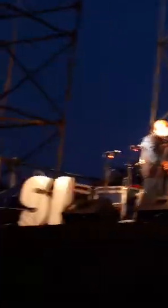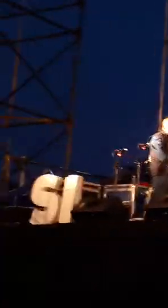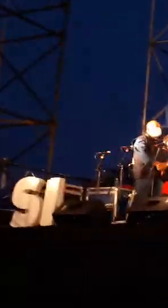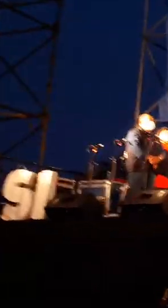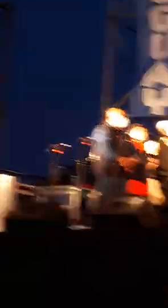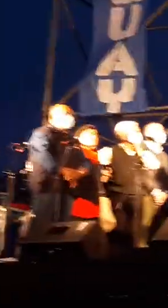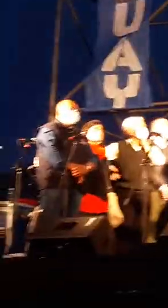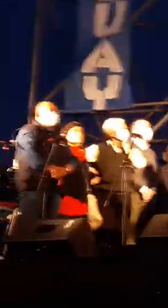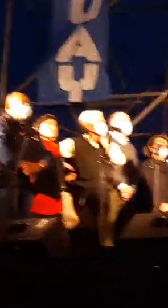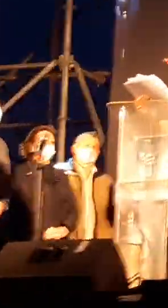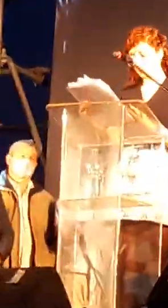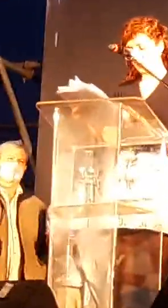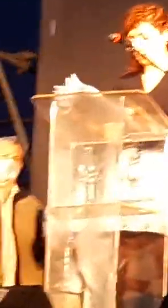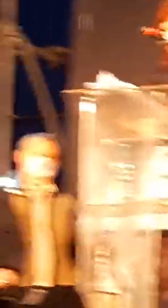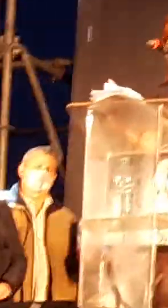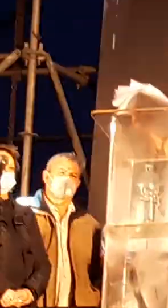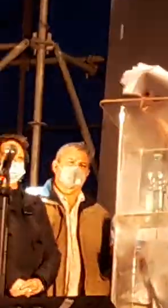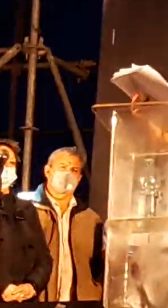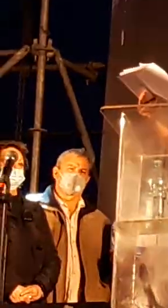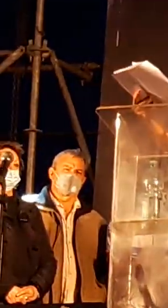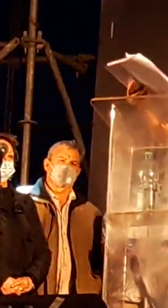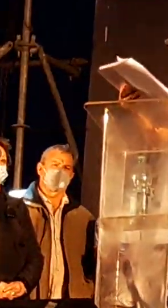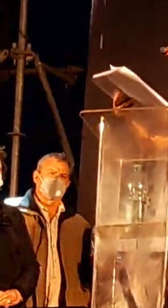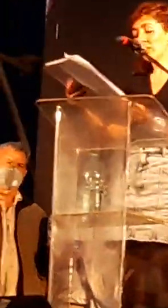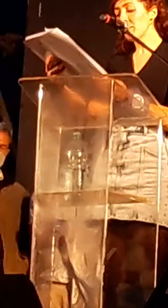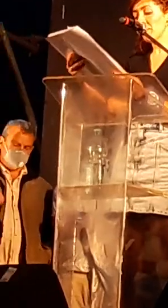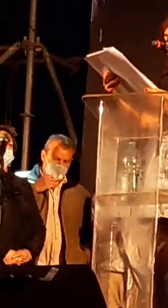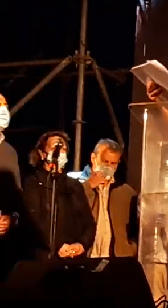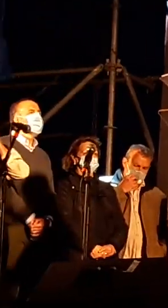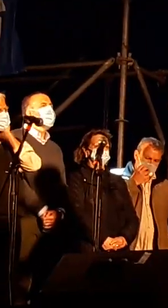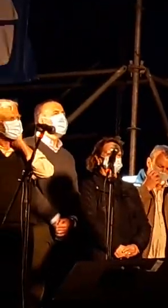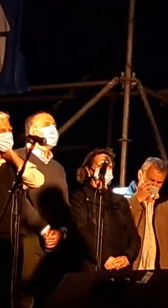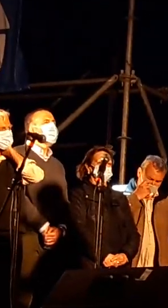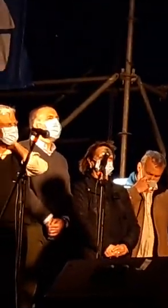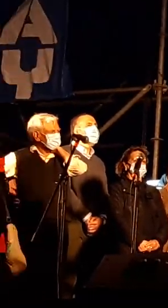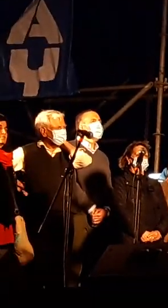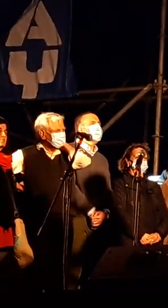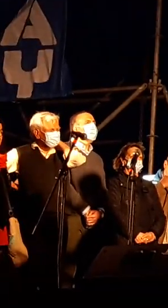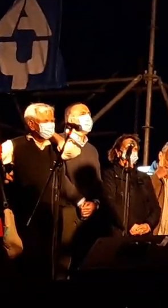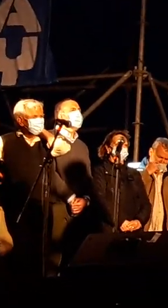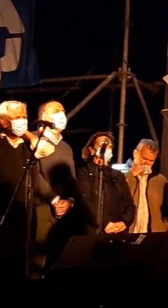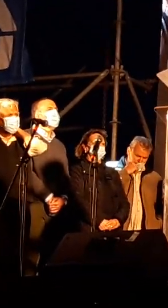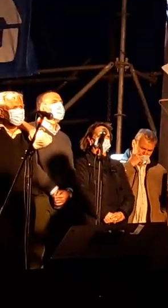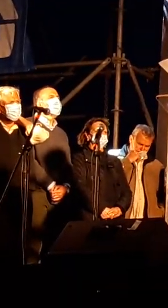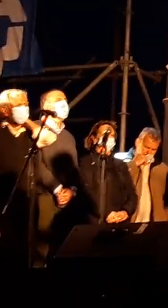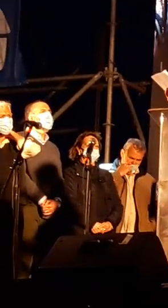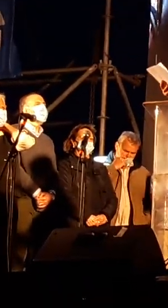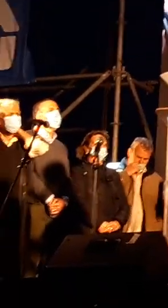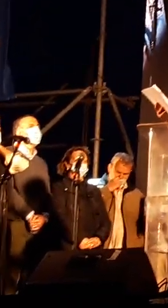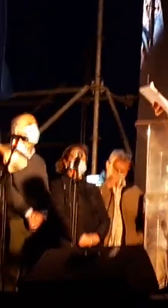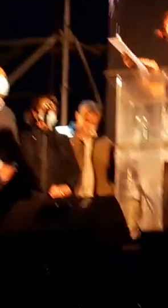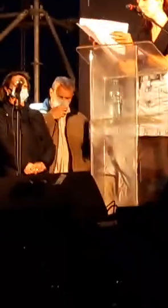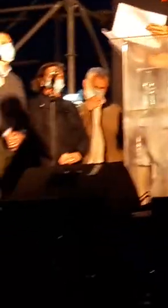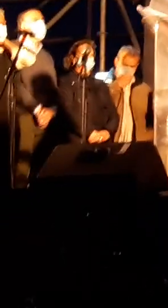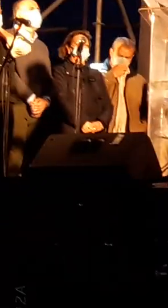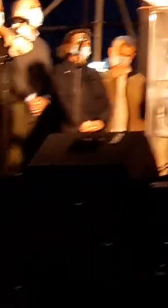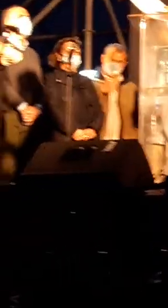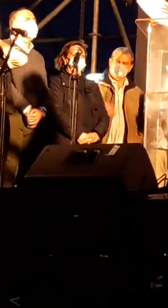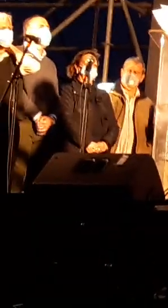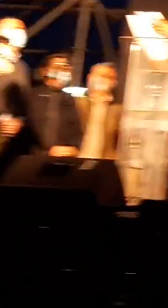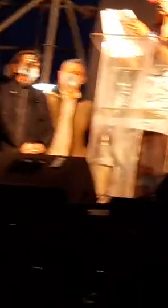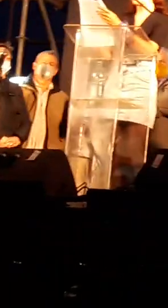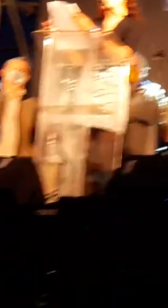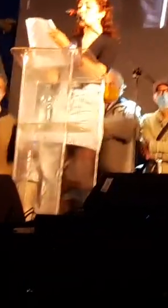que el combustible cueste lo mismo en todos los rincones del país. Por eso también votamos sí a la anulación de los 135 artículos,